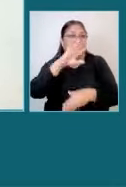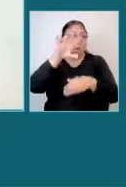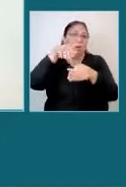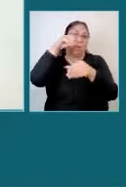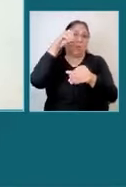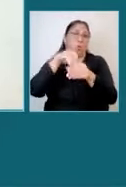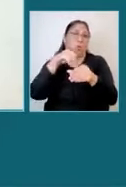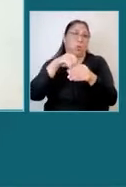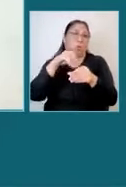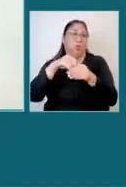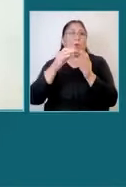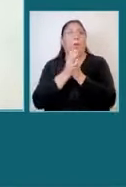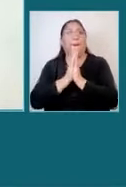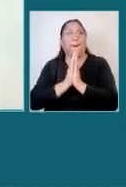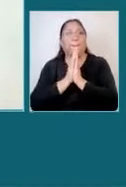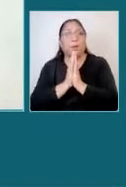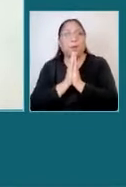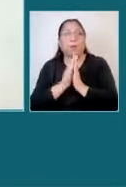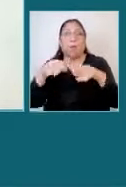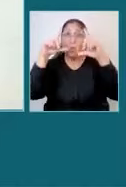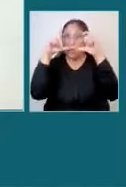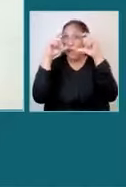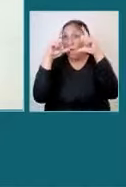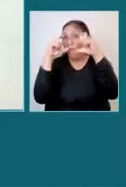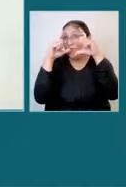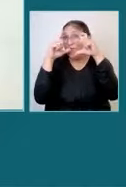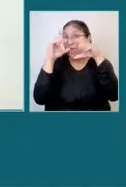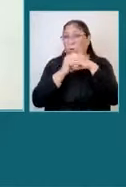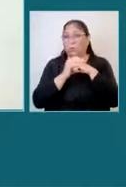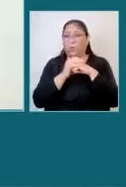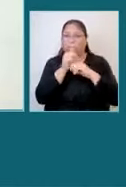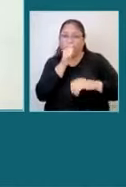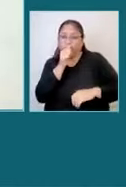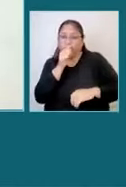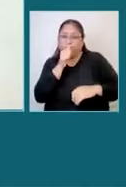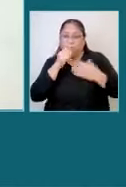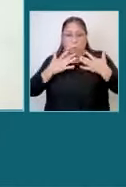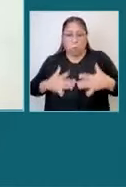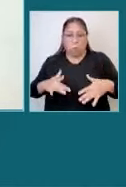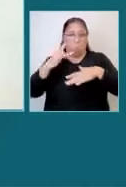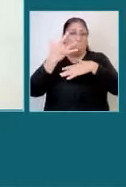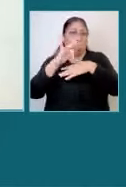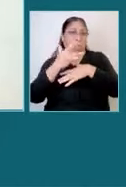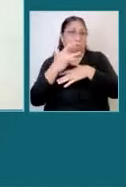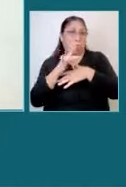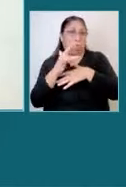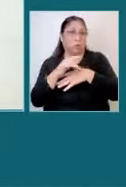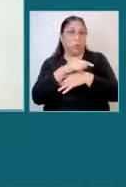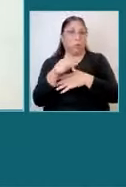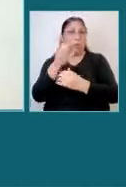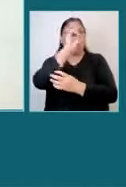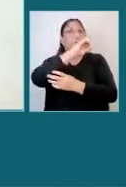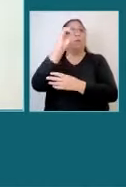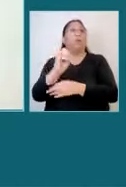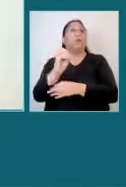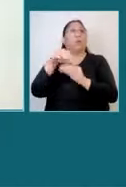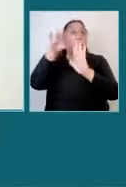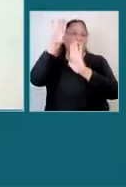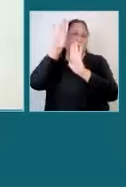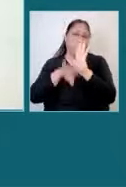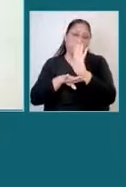incluye el pedido de una foto íntima, sin ropa o foto desnuda, ese porcentaje disminuye aún